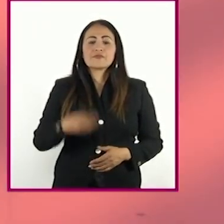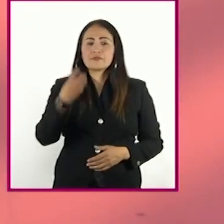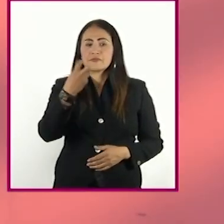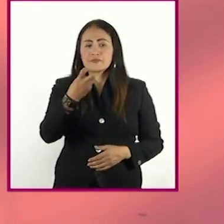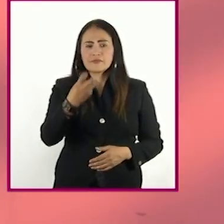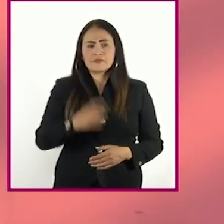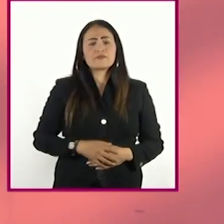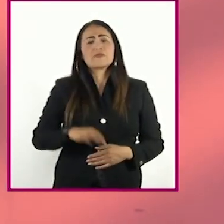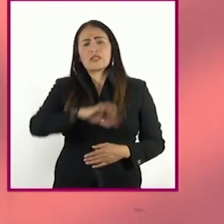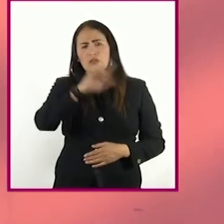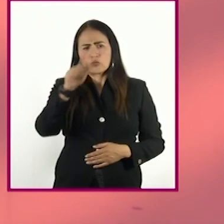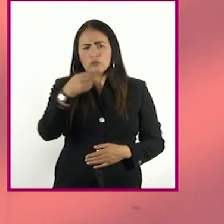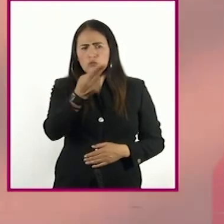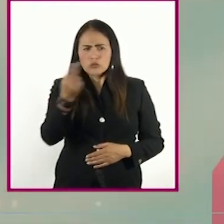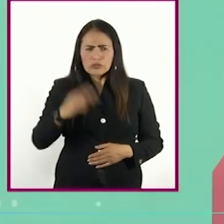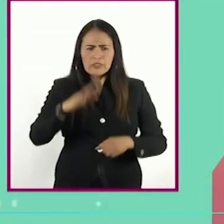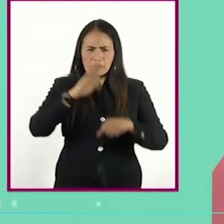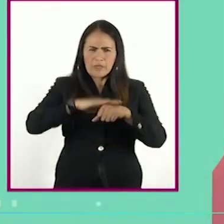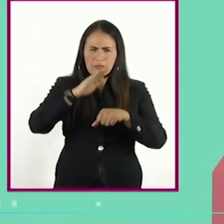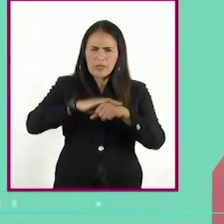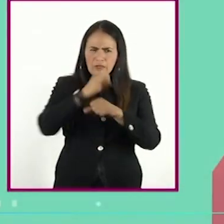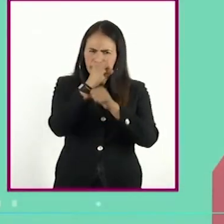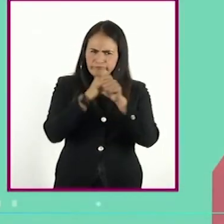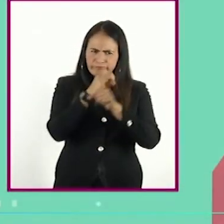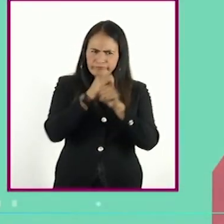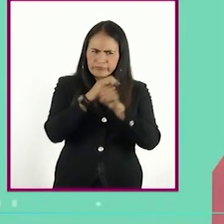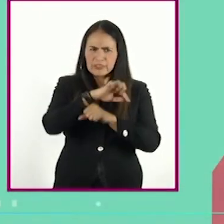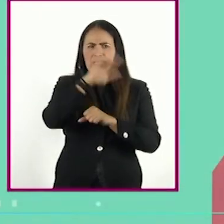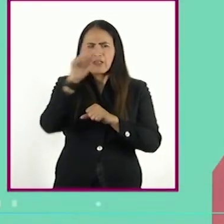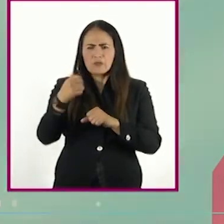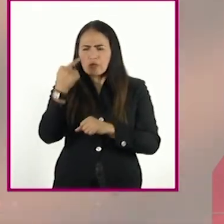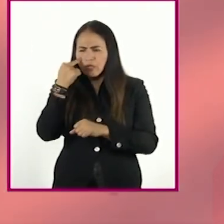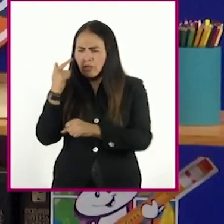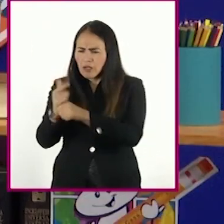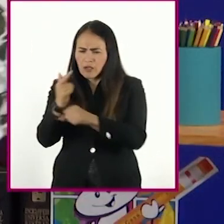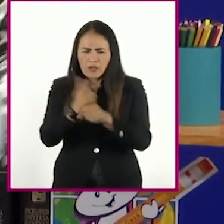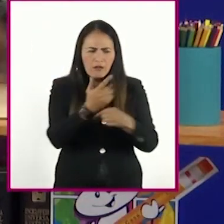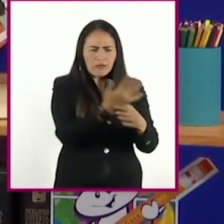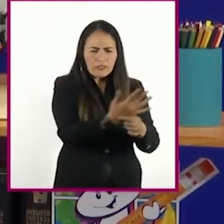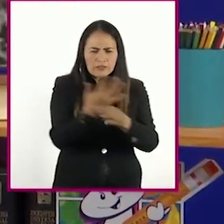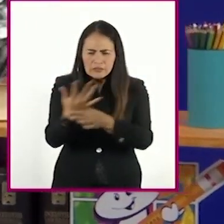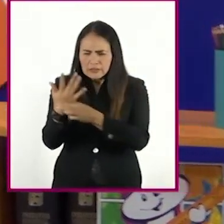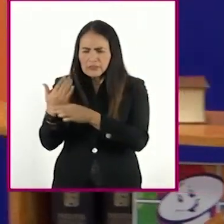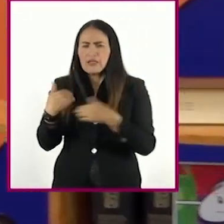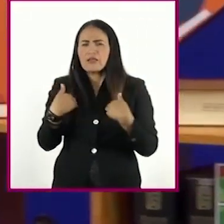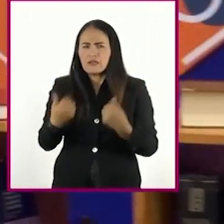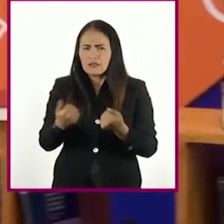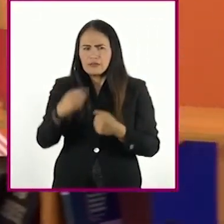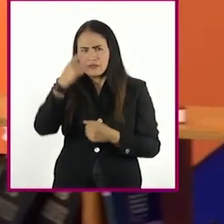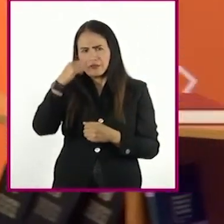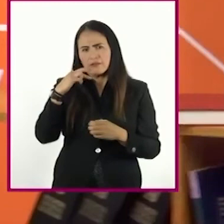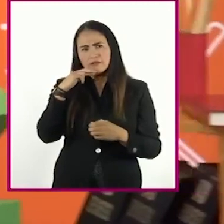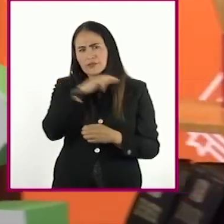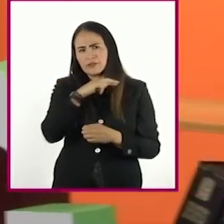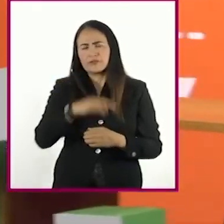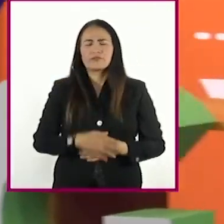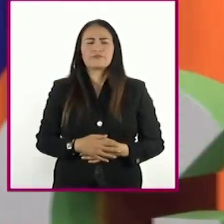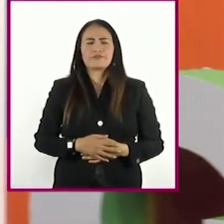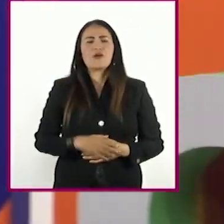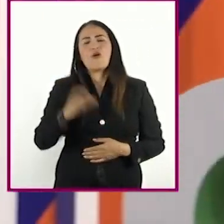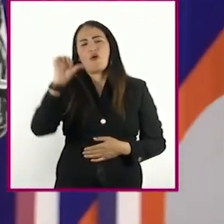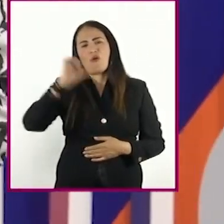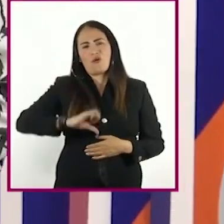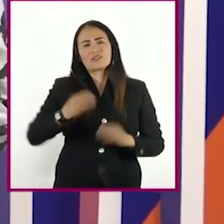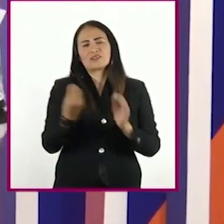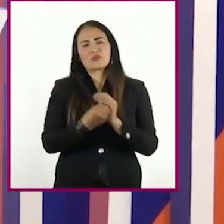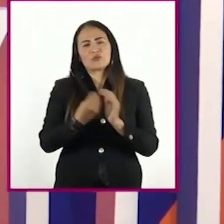que cuenten con más elementos y podamos detectar postura del autor. Gracias por compartir con nosotros esta sesión de lengua